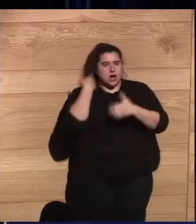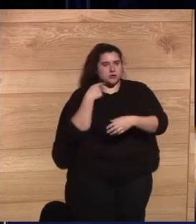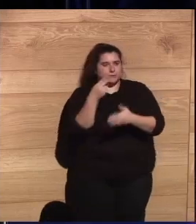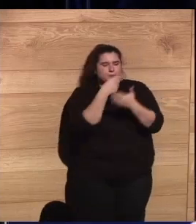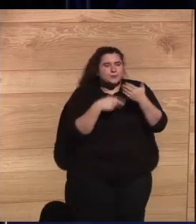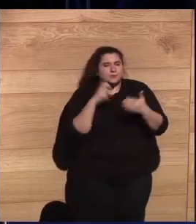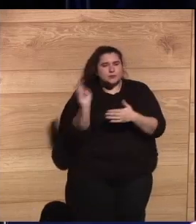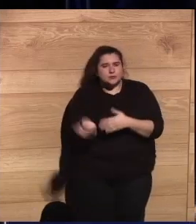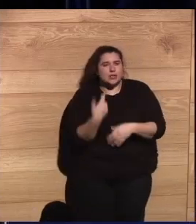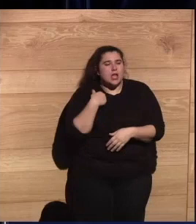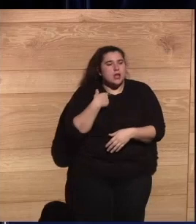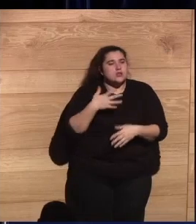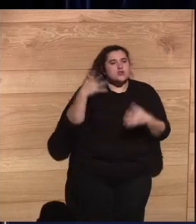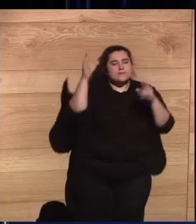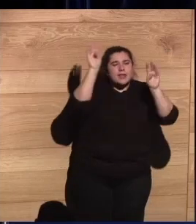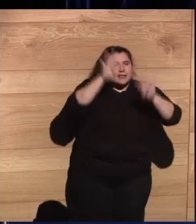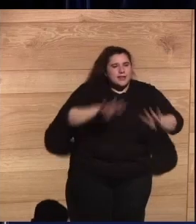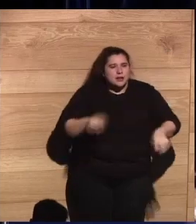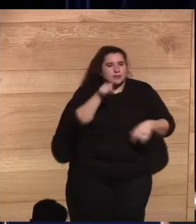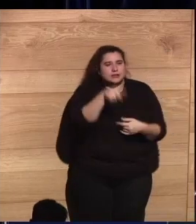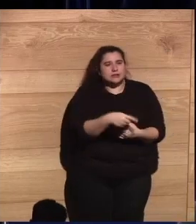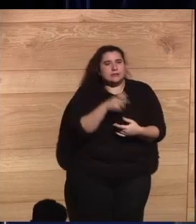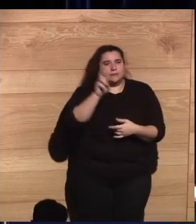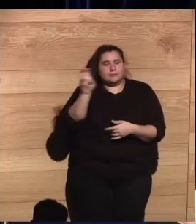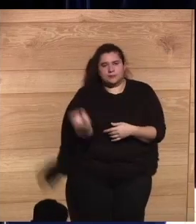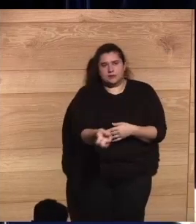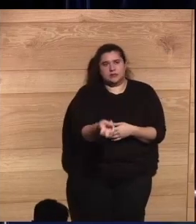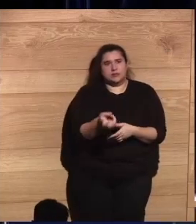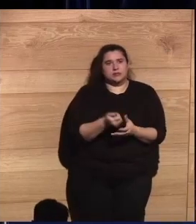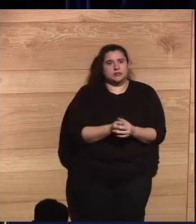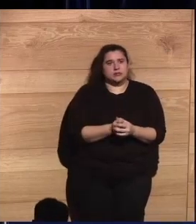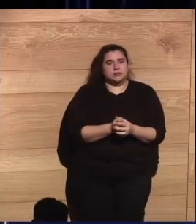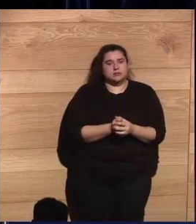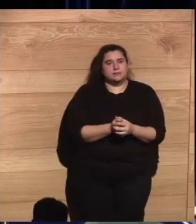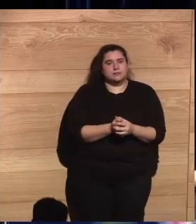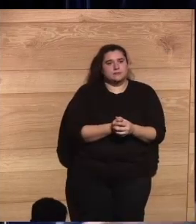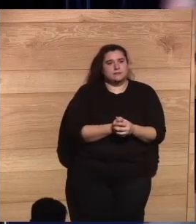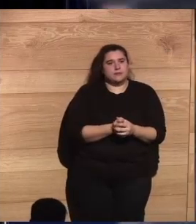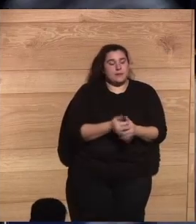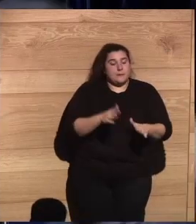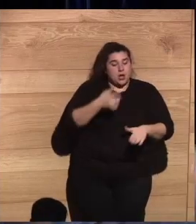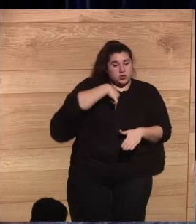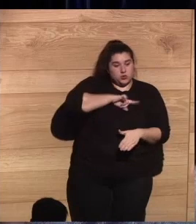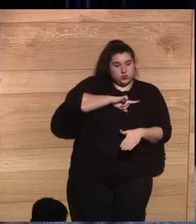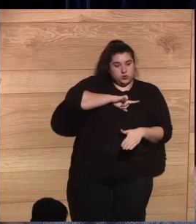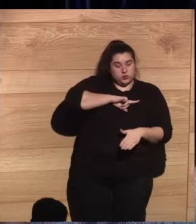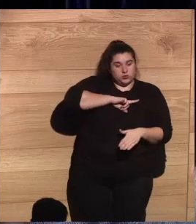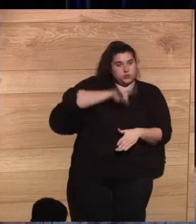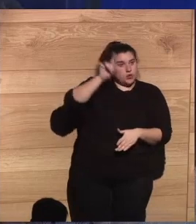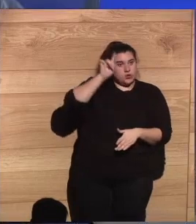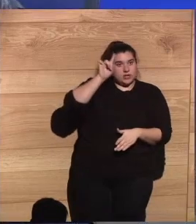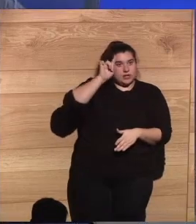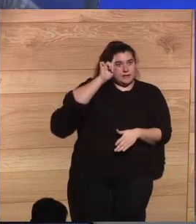Picasso, Wow. vestuario, el telón, etcétera, etcétera. Sin saber que